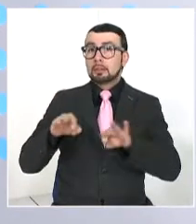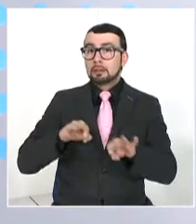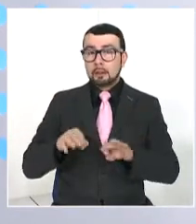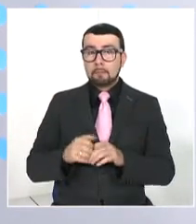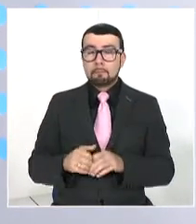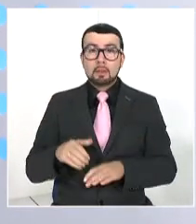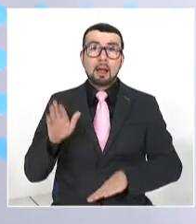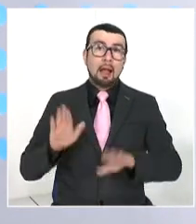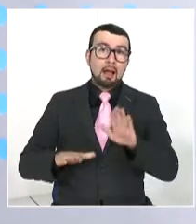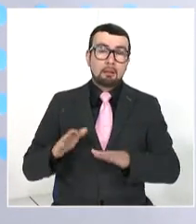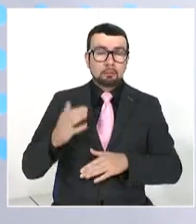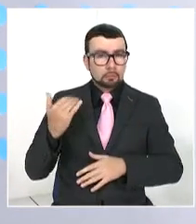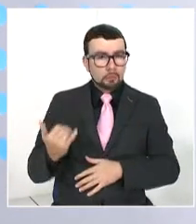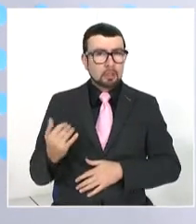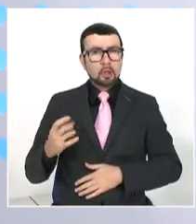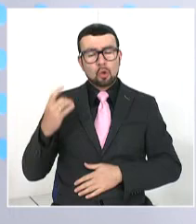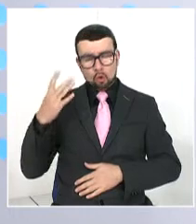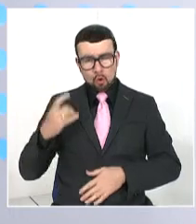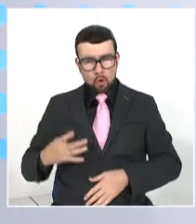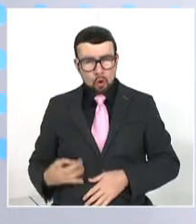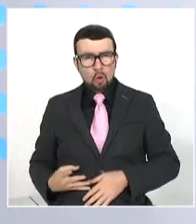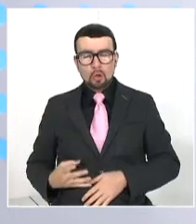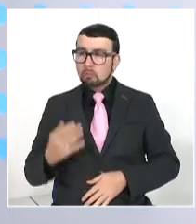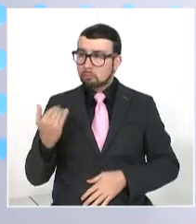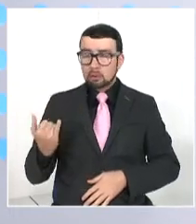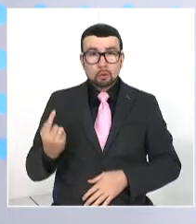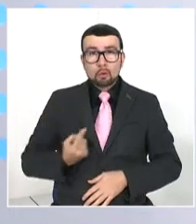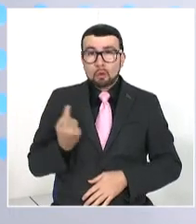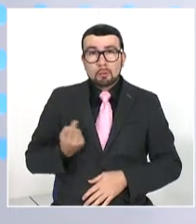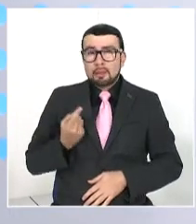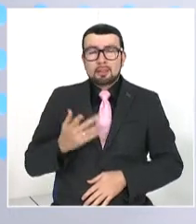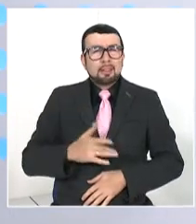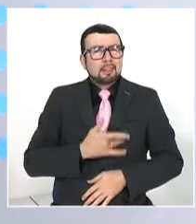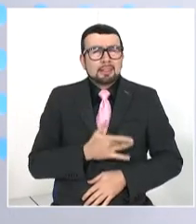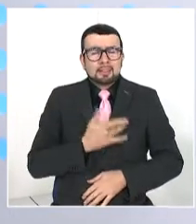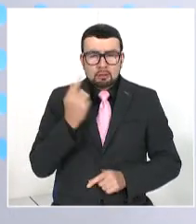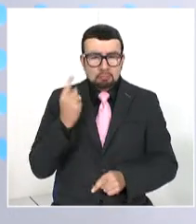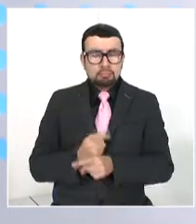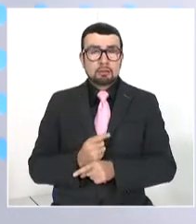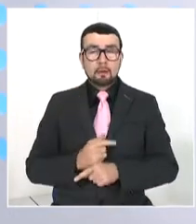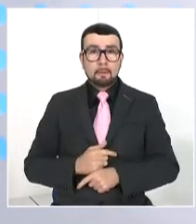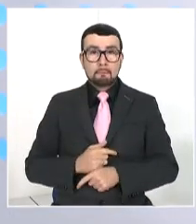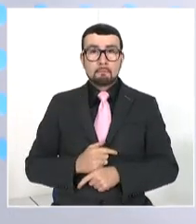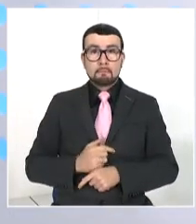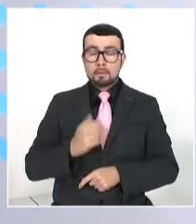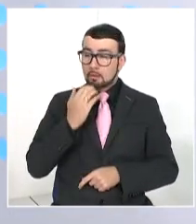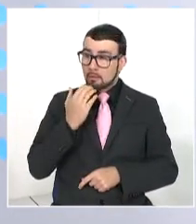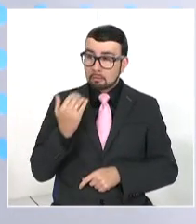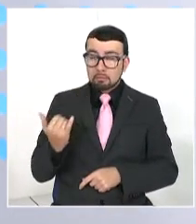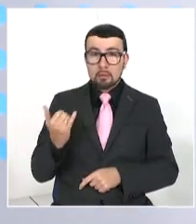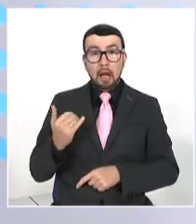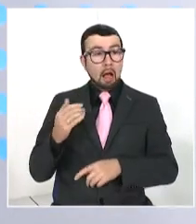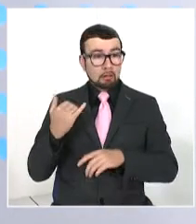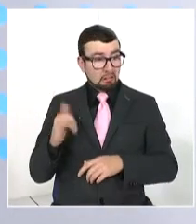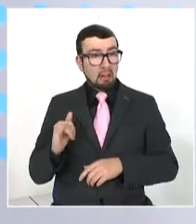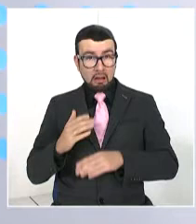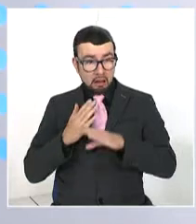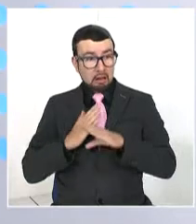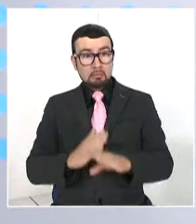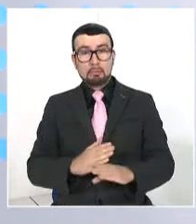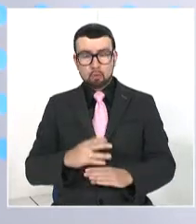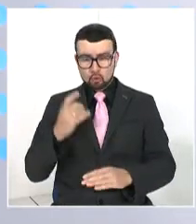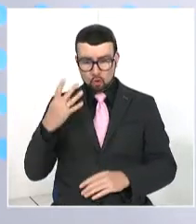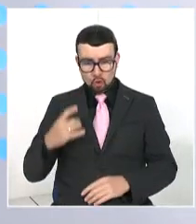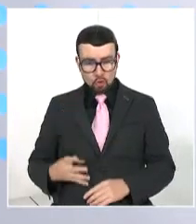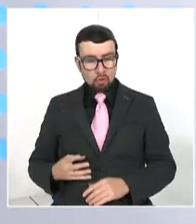el dolor simplemente es el síntoma. No piensen ustedes que al eliminar el dolor están